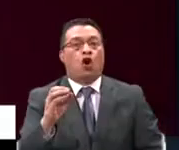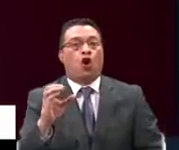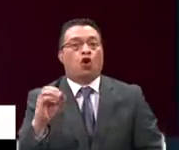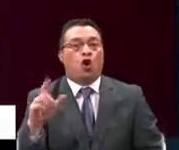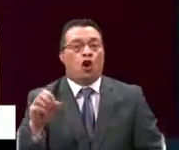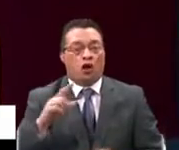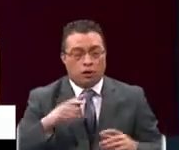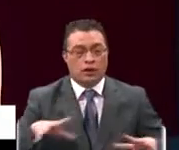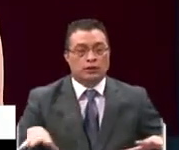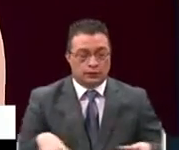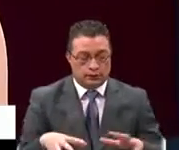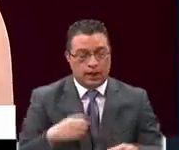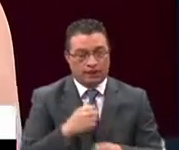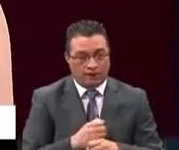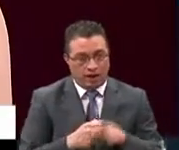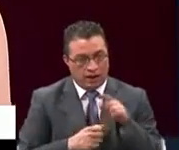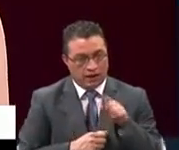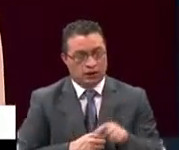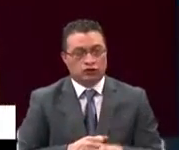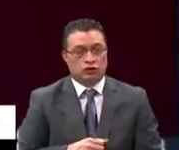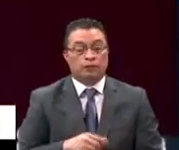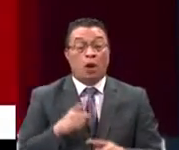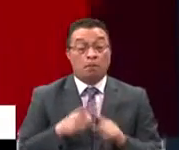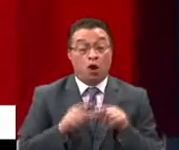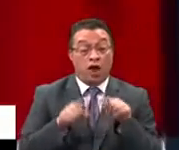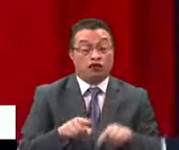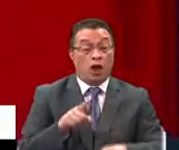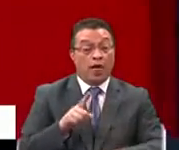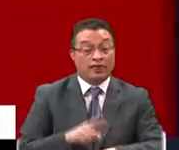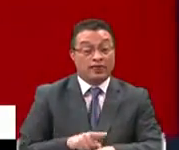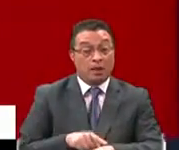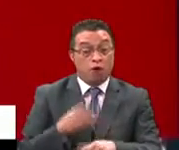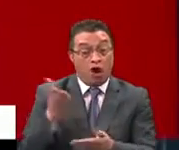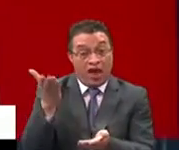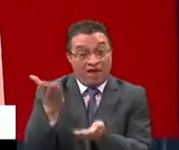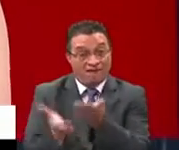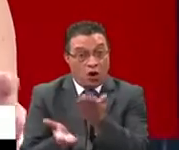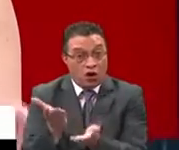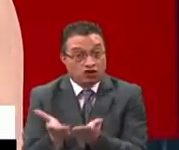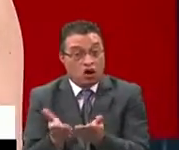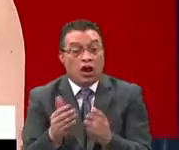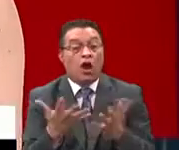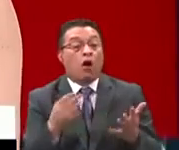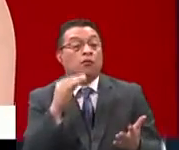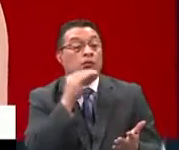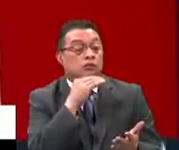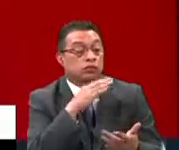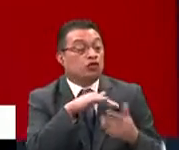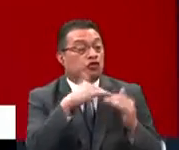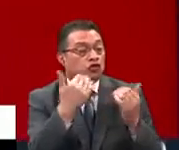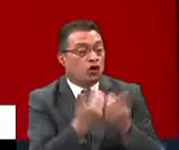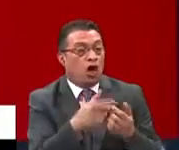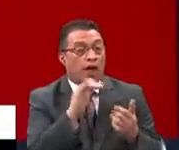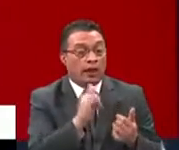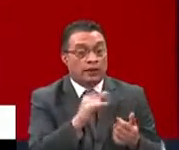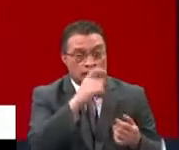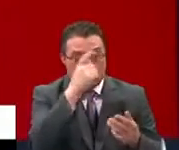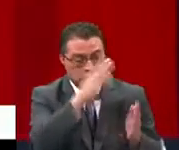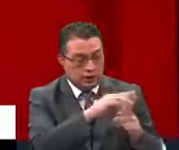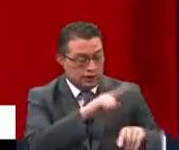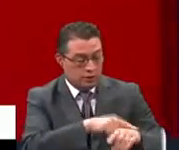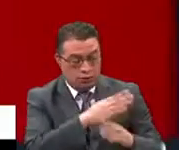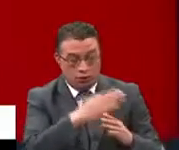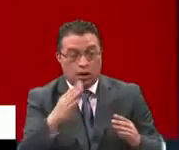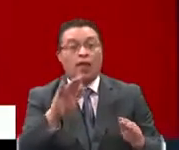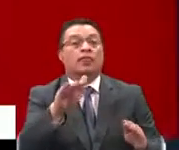están activamente trabajando en esto. Por lo tanto, los tiempos de evaluación, tanto de lo que fue la emergencia como de lo que ha sido la temporada en su conjunto,